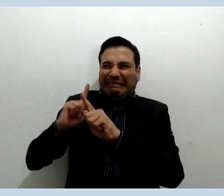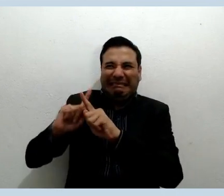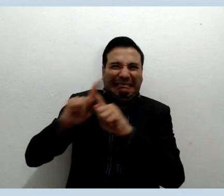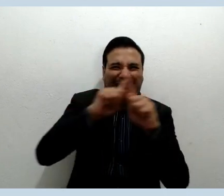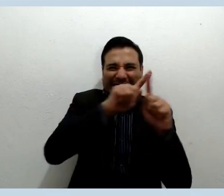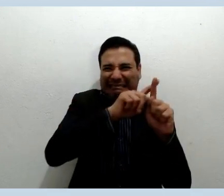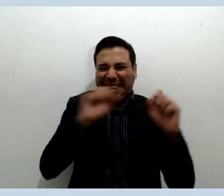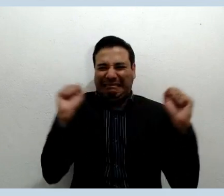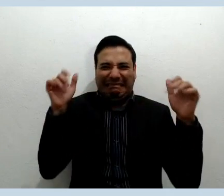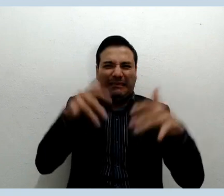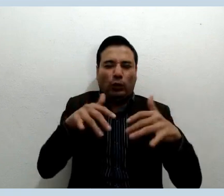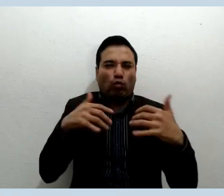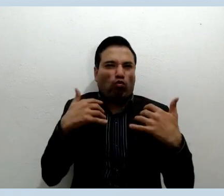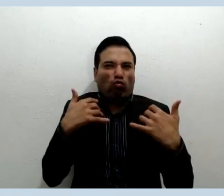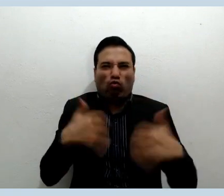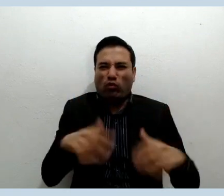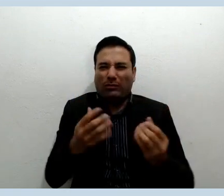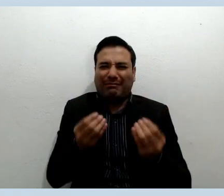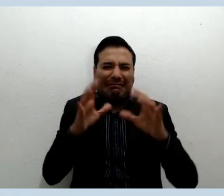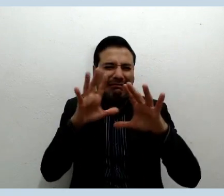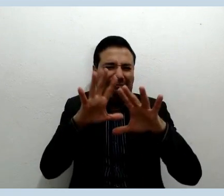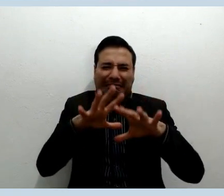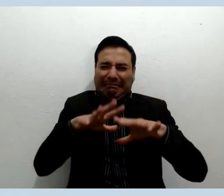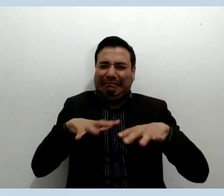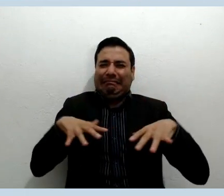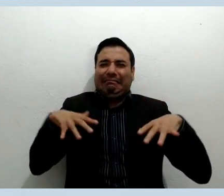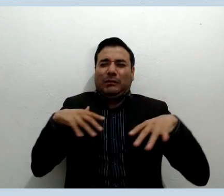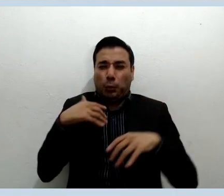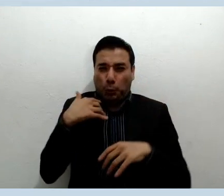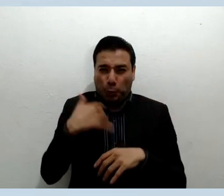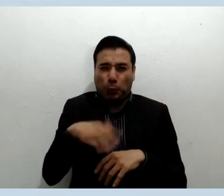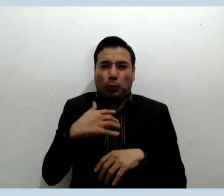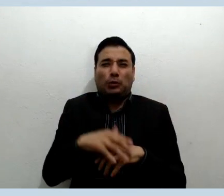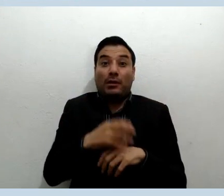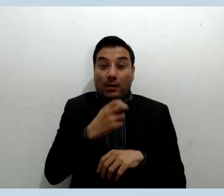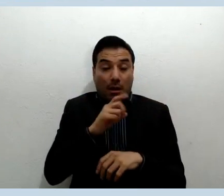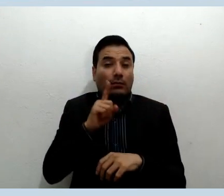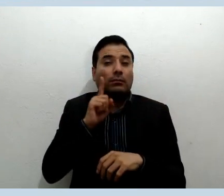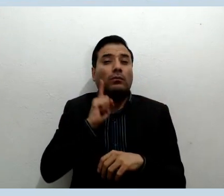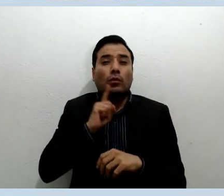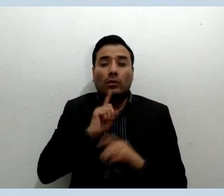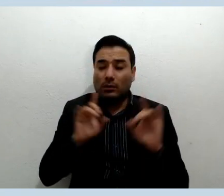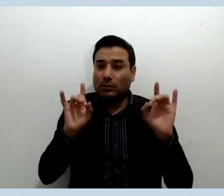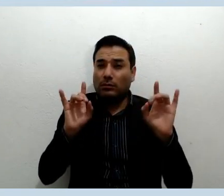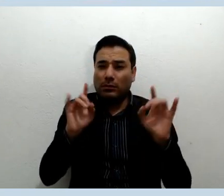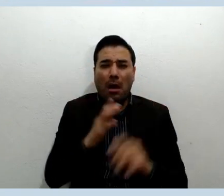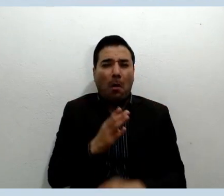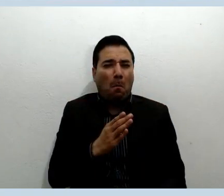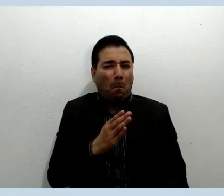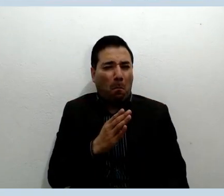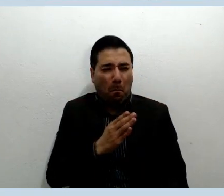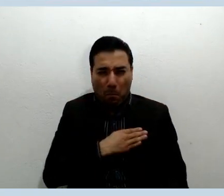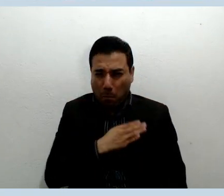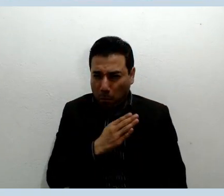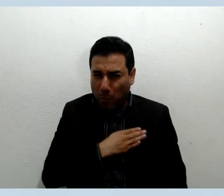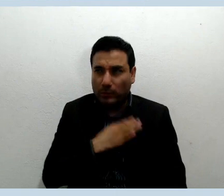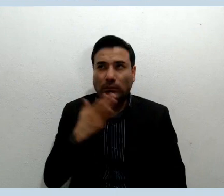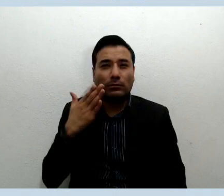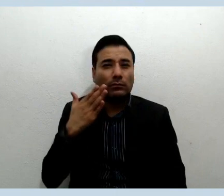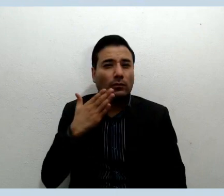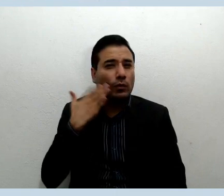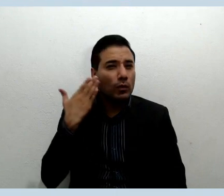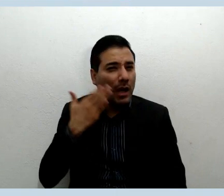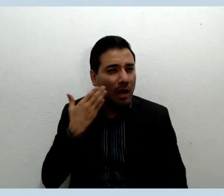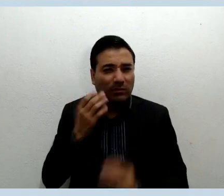público al que tuvimos alcance Además de que ella fue muy generosa y toda la parte de la congruencia y ser